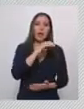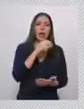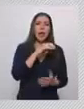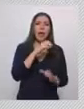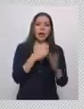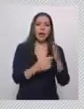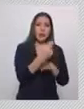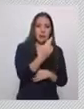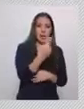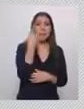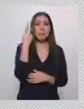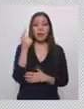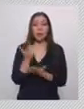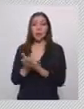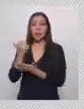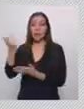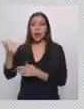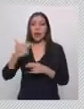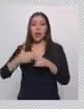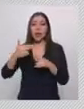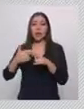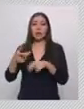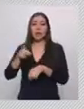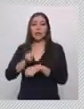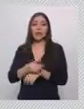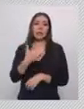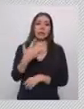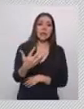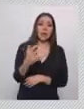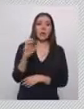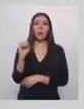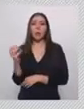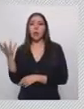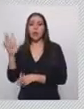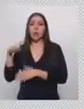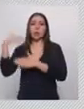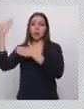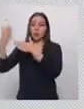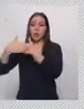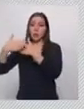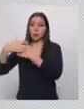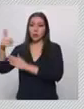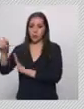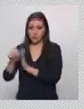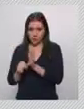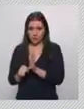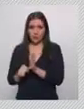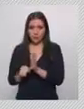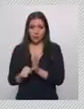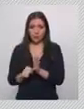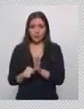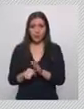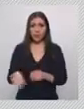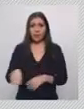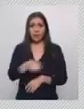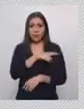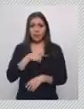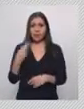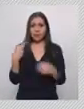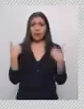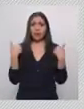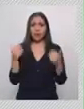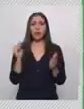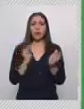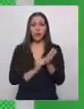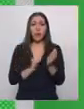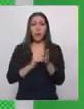día 5 o 10 del siguiente mes. Entonces, debemos de considerar que nosotros todavía tenemos unos 15